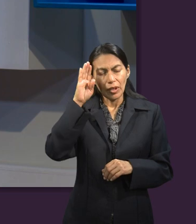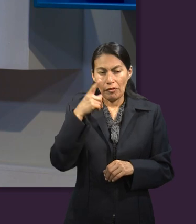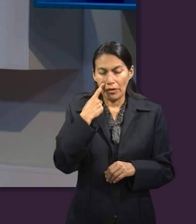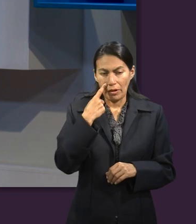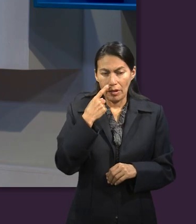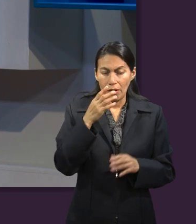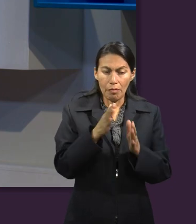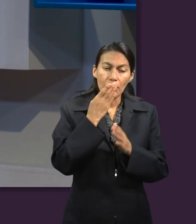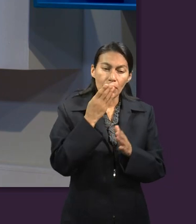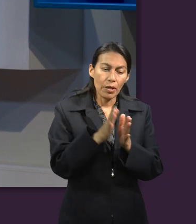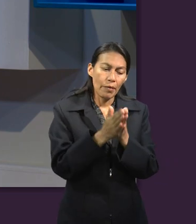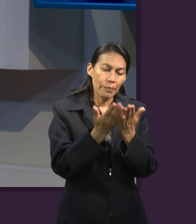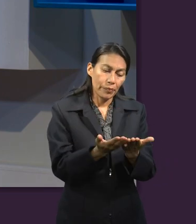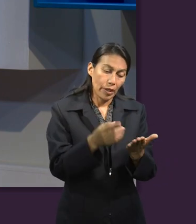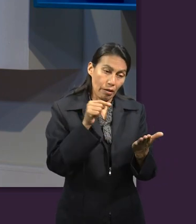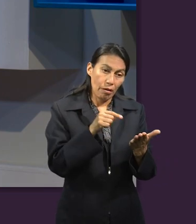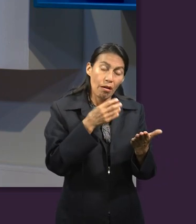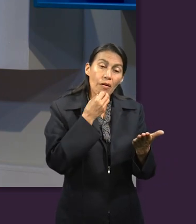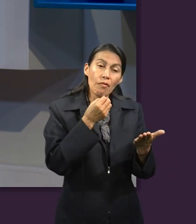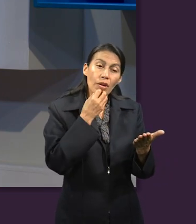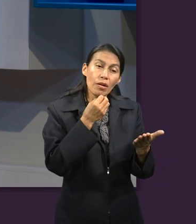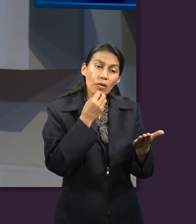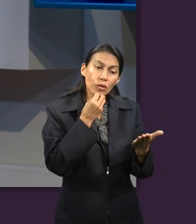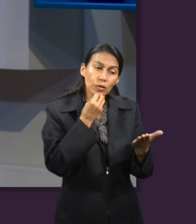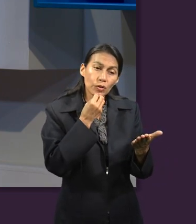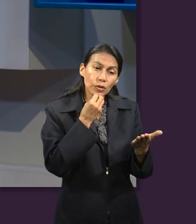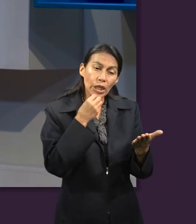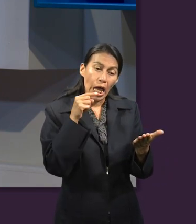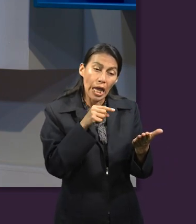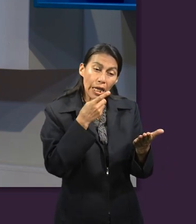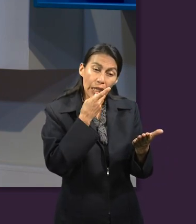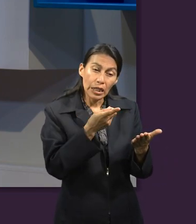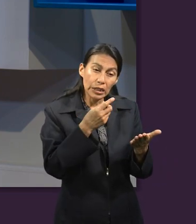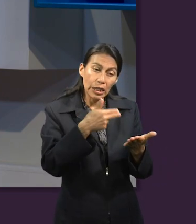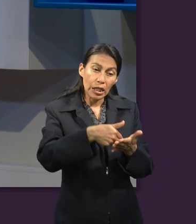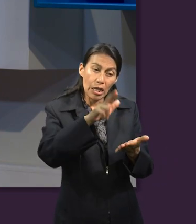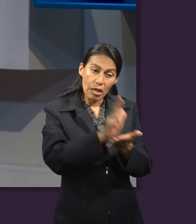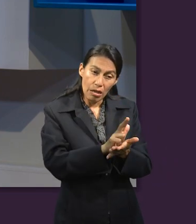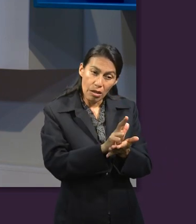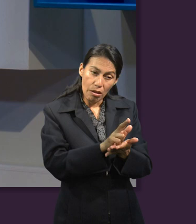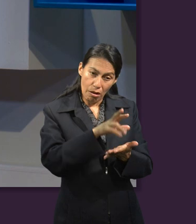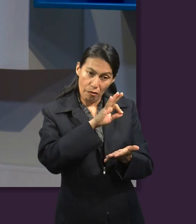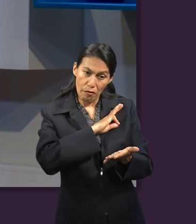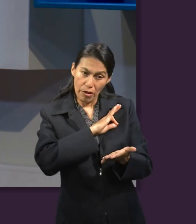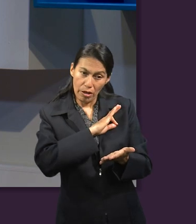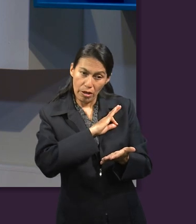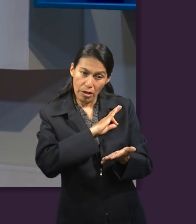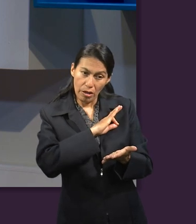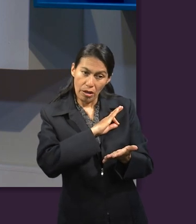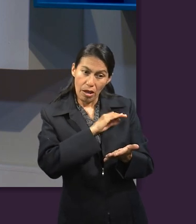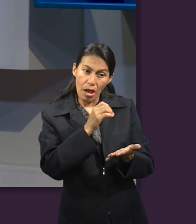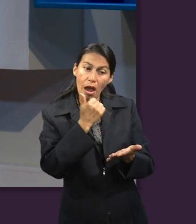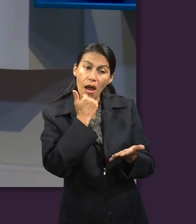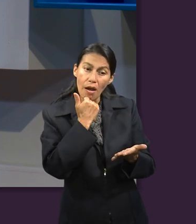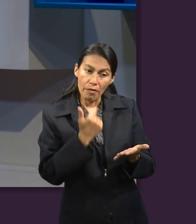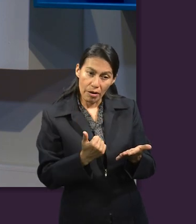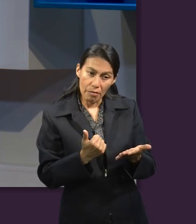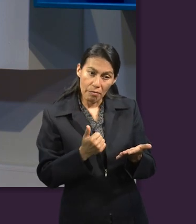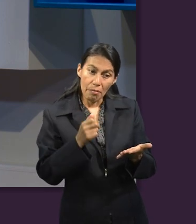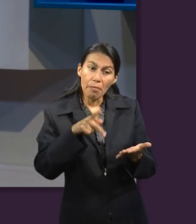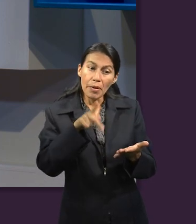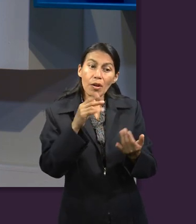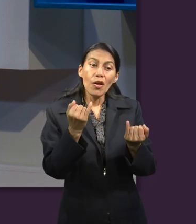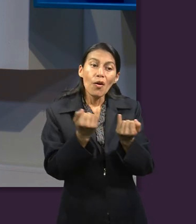que en el libro de hebreos cuando se ve mencionando a muchos héroes de la fe no solamente